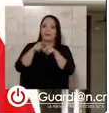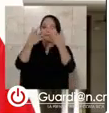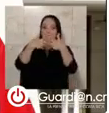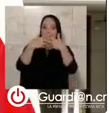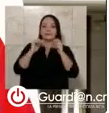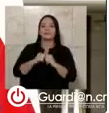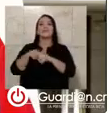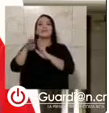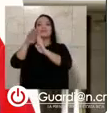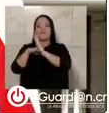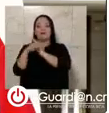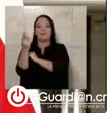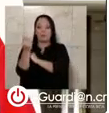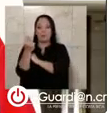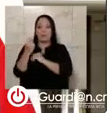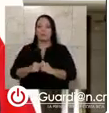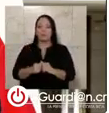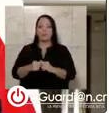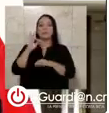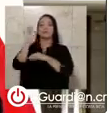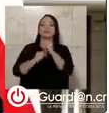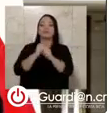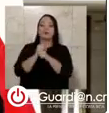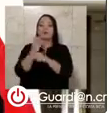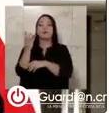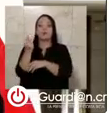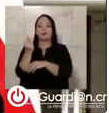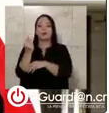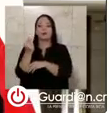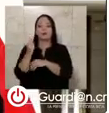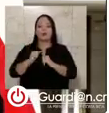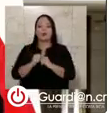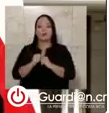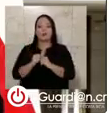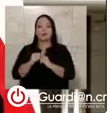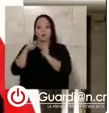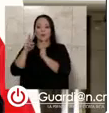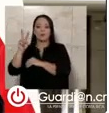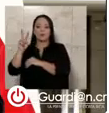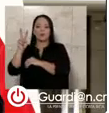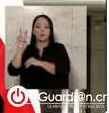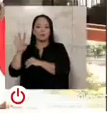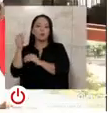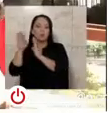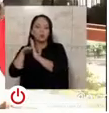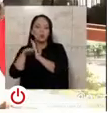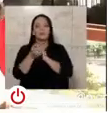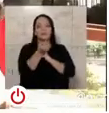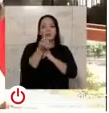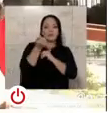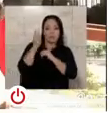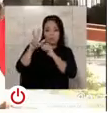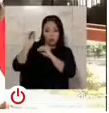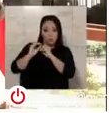la rebaja promedio para el año entrante, el 24, va a ser de 13%. En promedio, sí, dependiendo